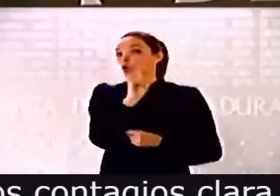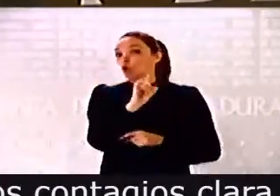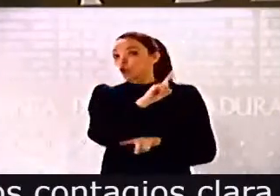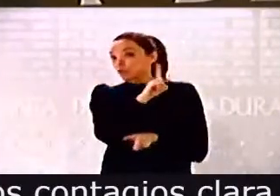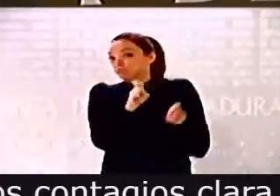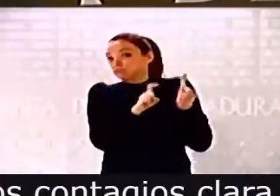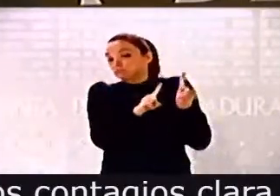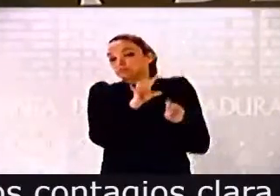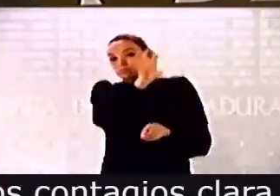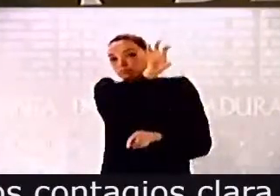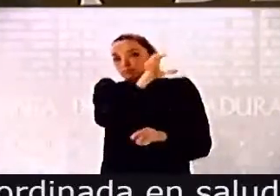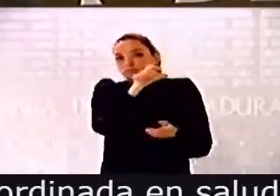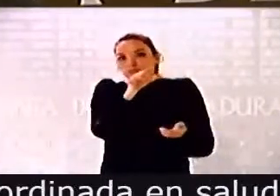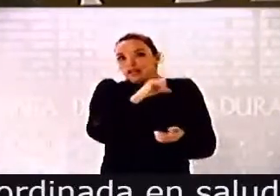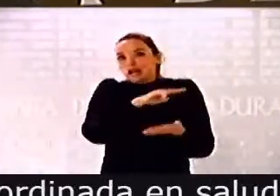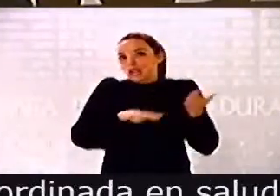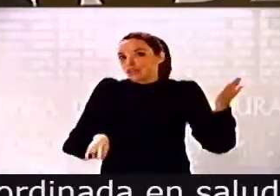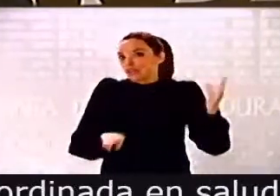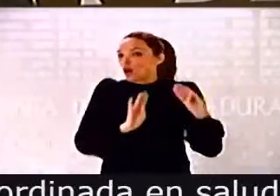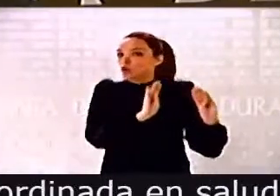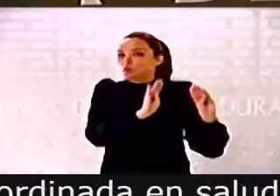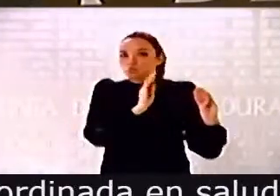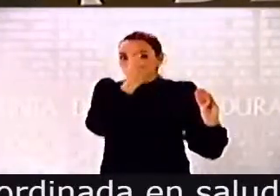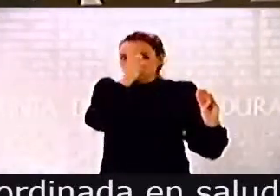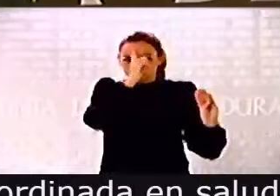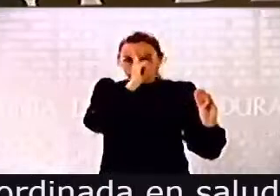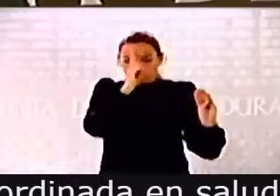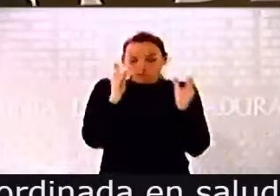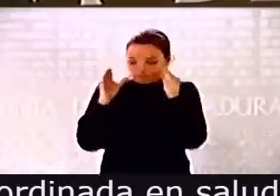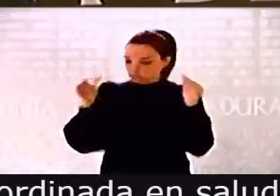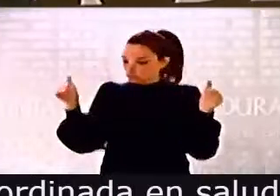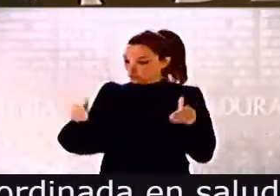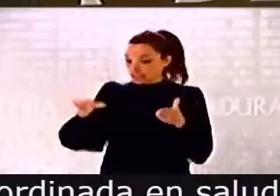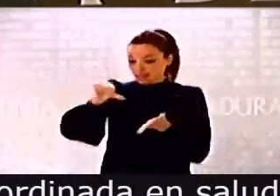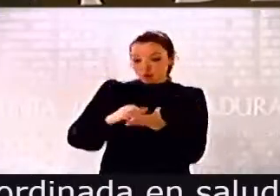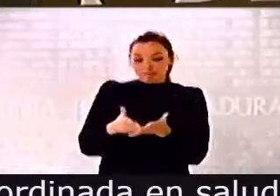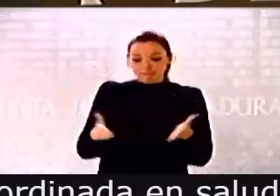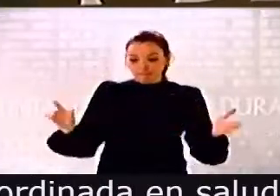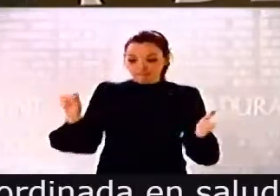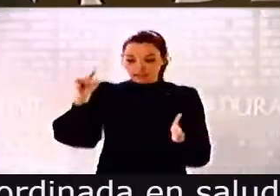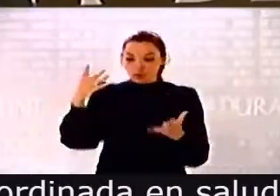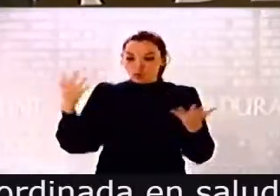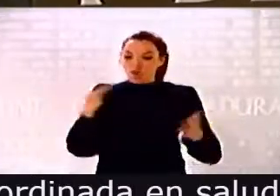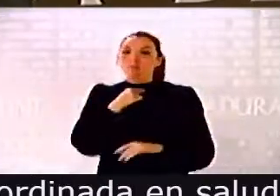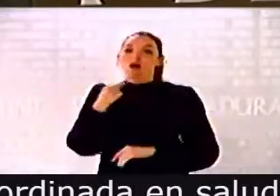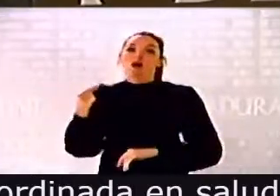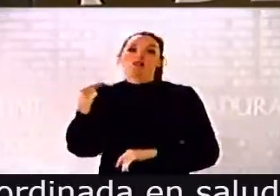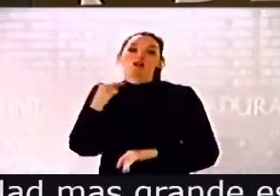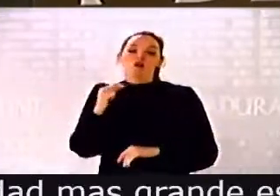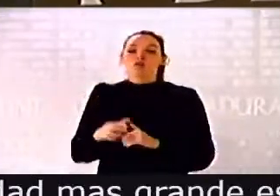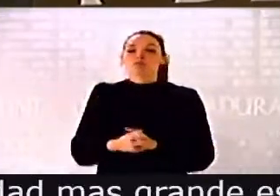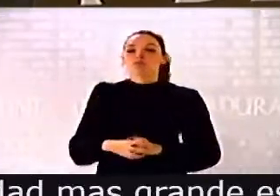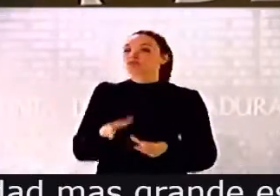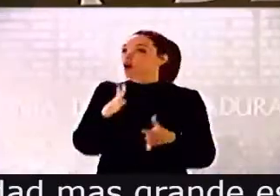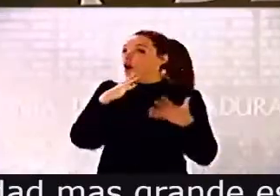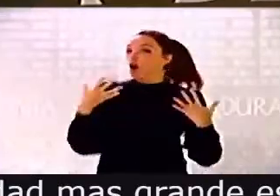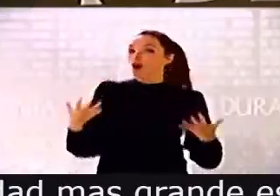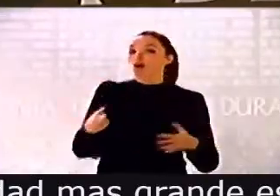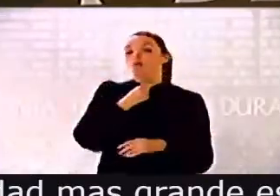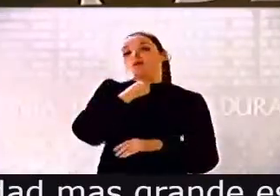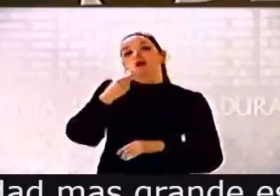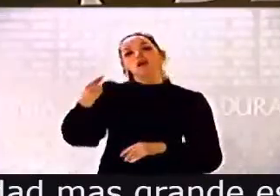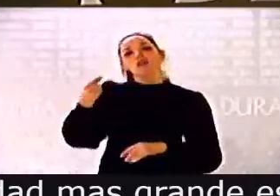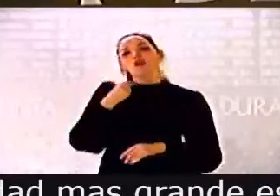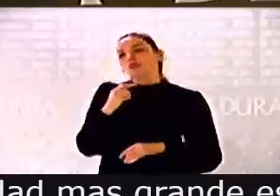ciudades de Galicia en este momento. Nuestra ciudad más grande es Badajoz y Badajoz en este momento ni